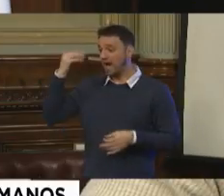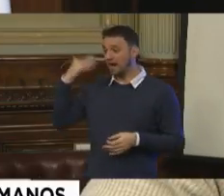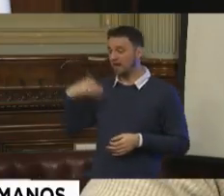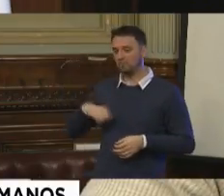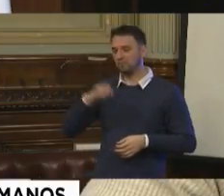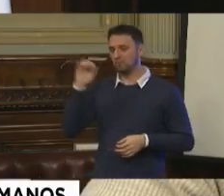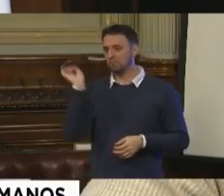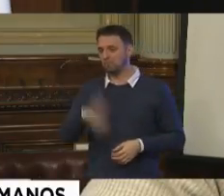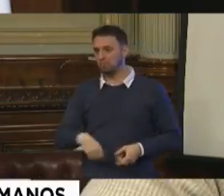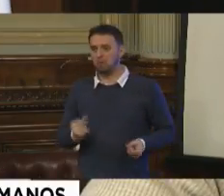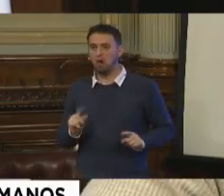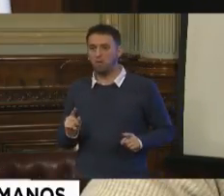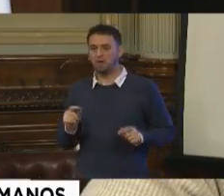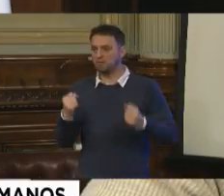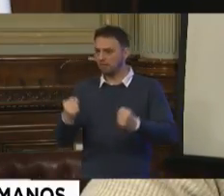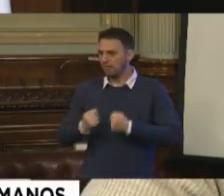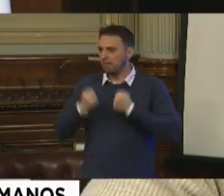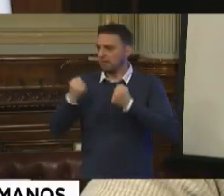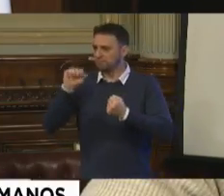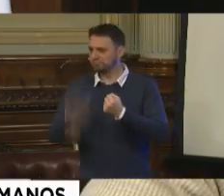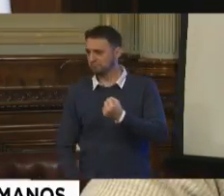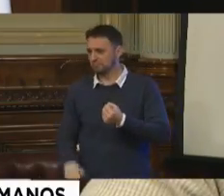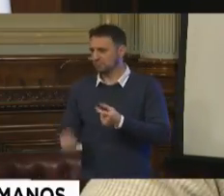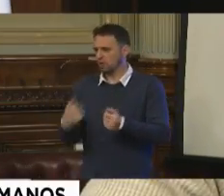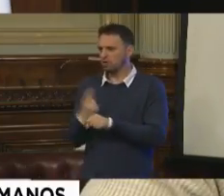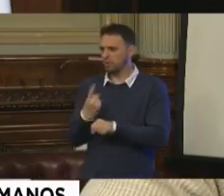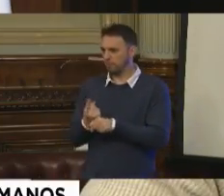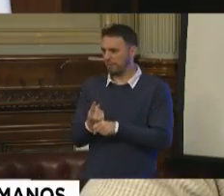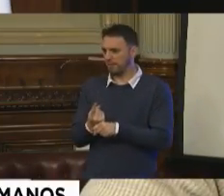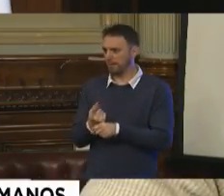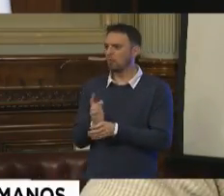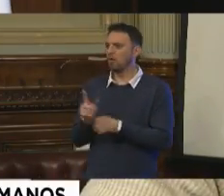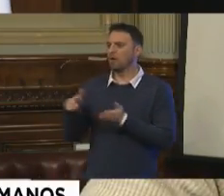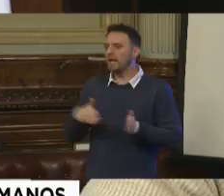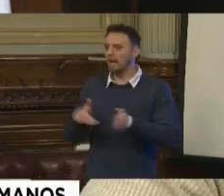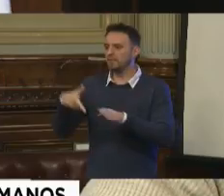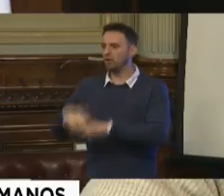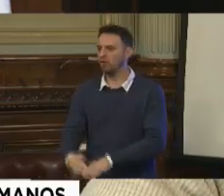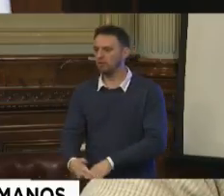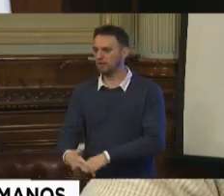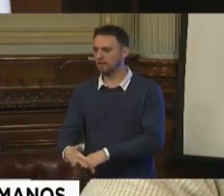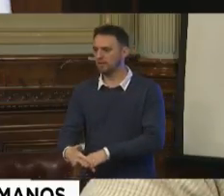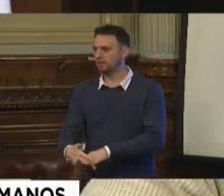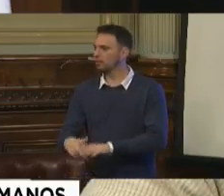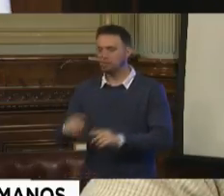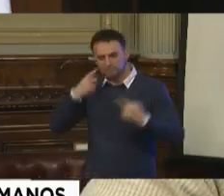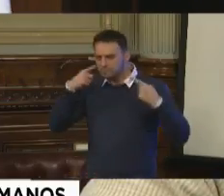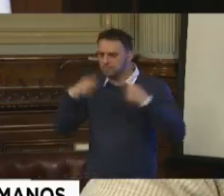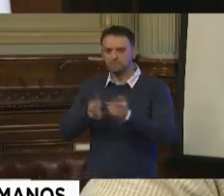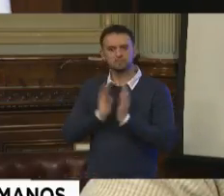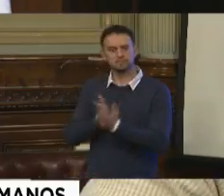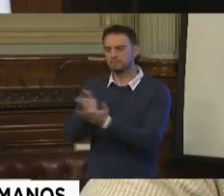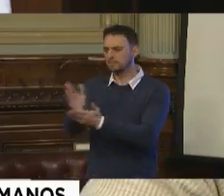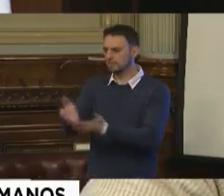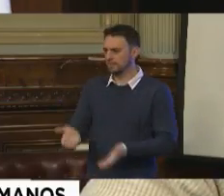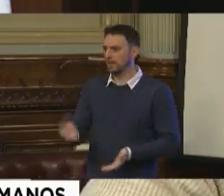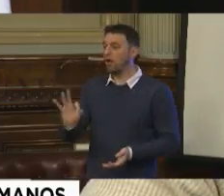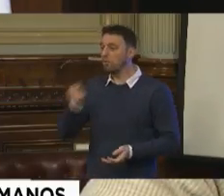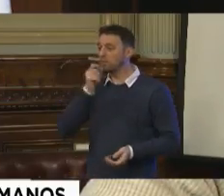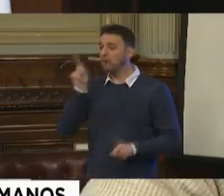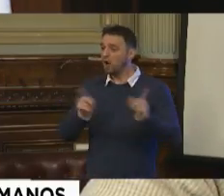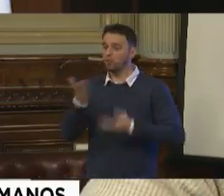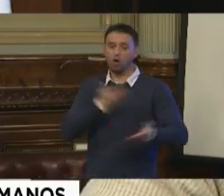no es fructífera no hay mucho por hacer quedamos en el camino de la intención y generamos